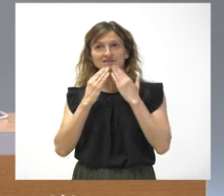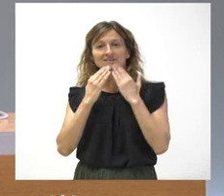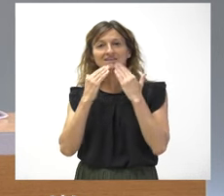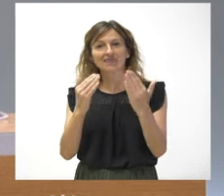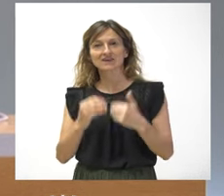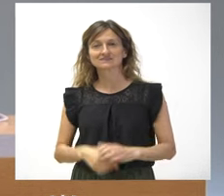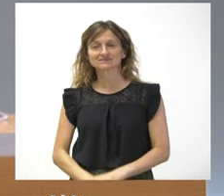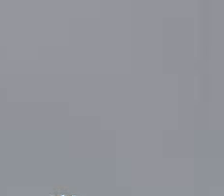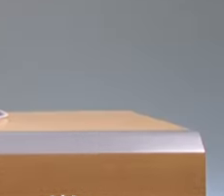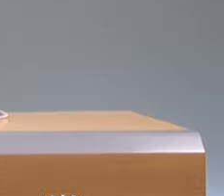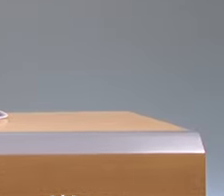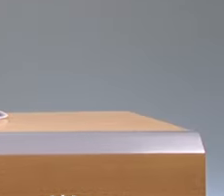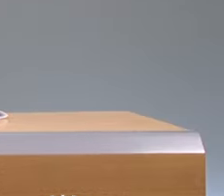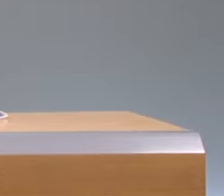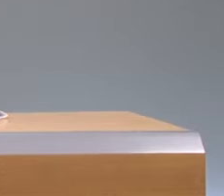gracias